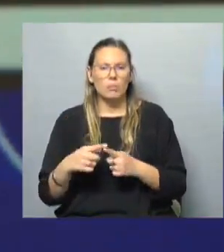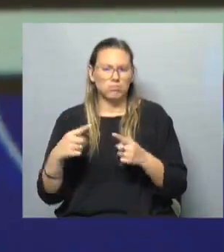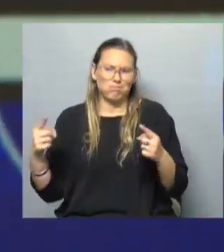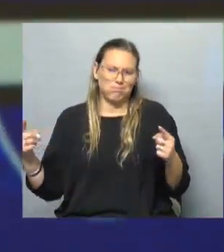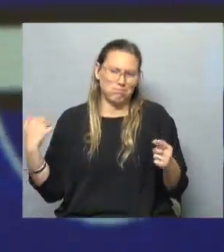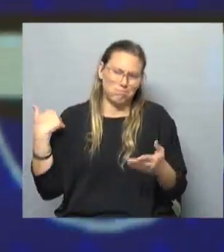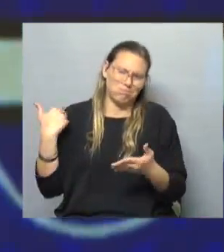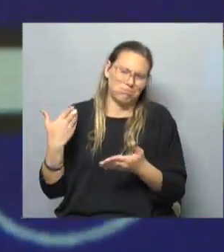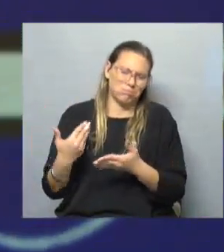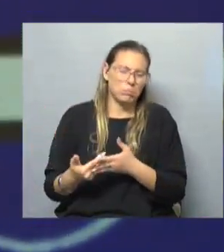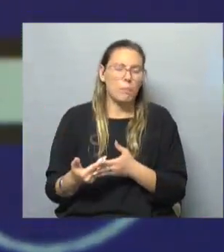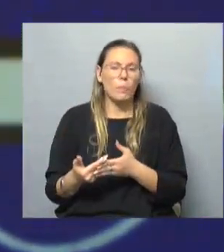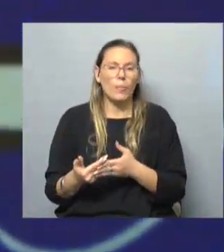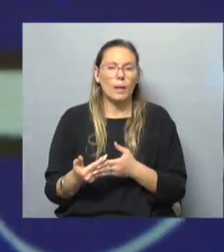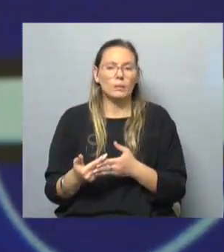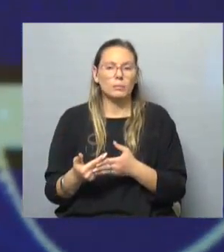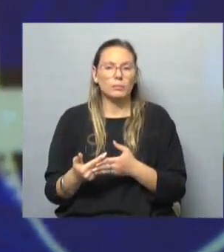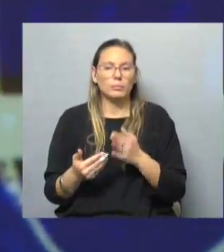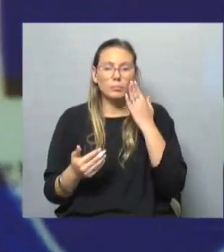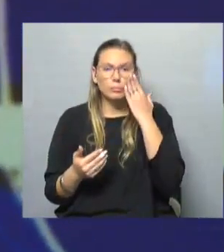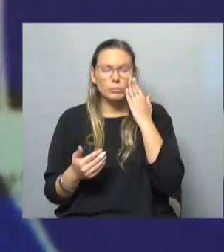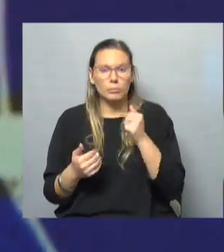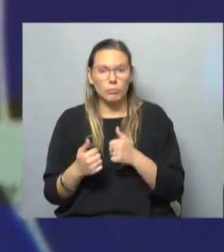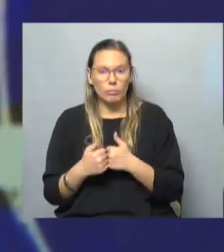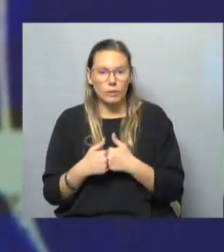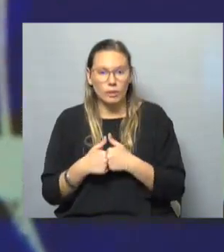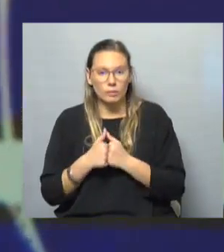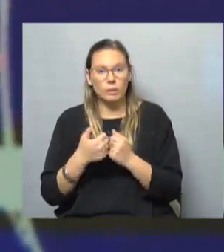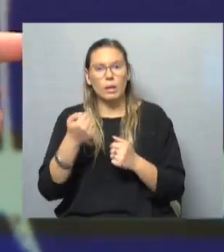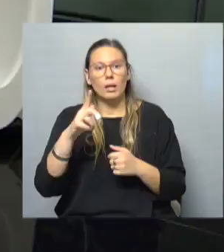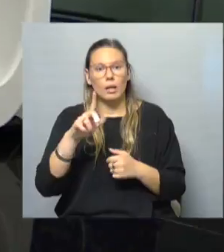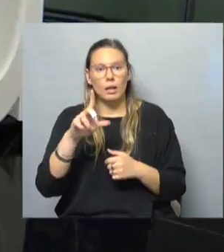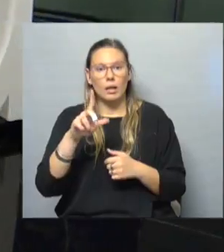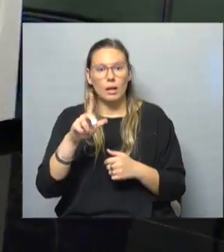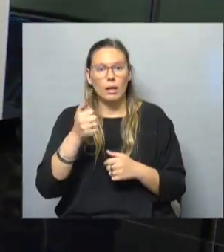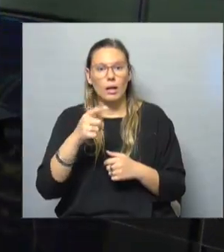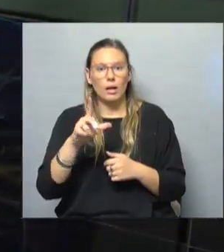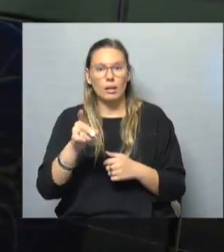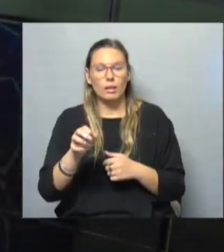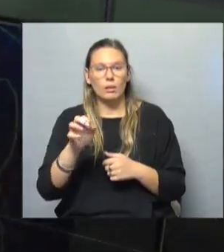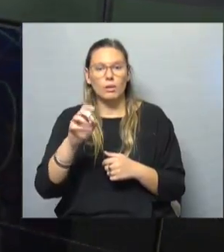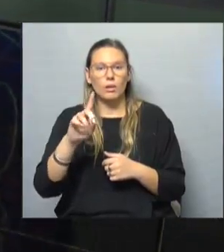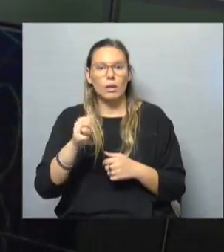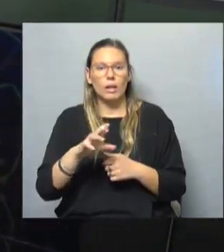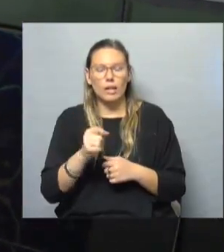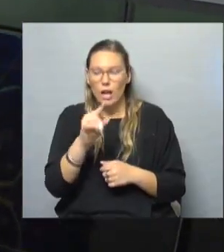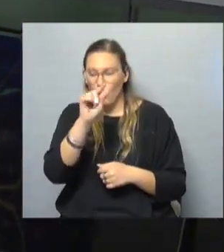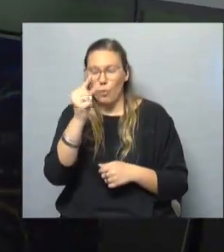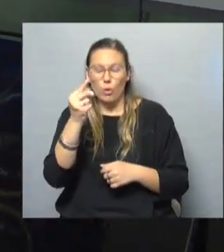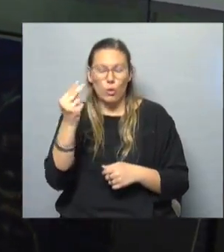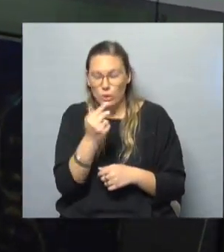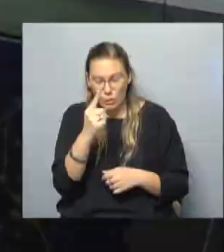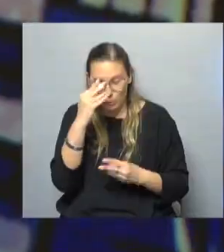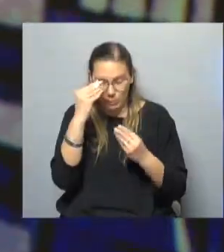trayectoria, directorazo, claro que sí. Estamos hablando de Aldo Garay. Aldo Garay, increíble, tuve un bache, dos segundos de bache.